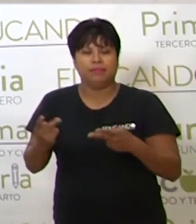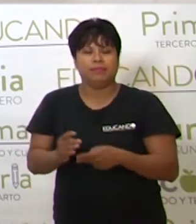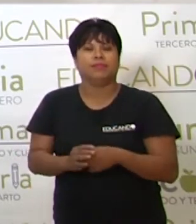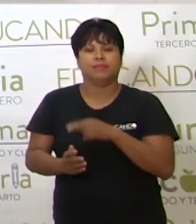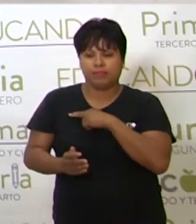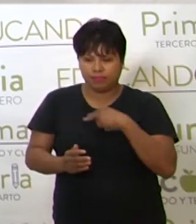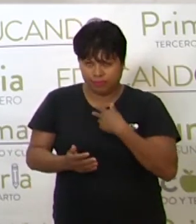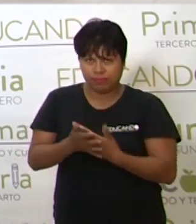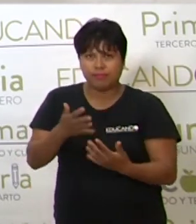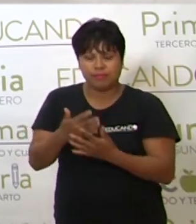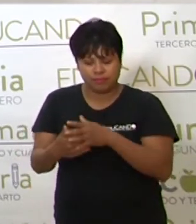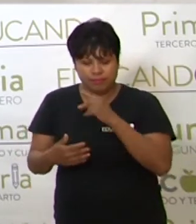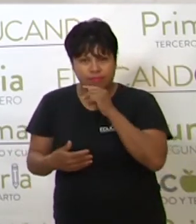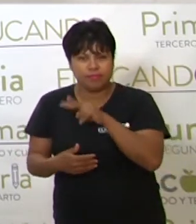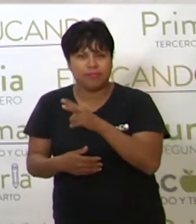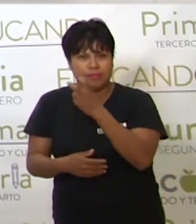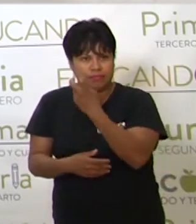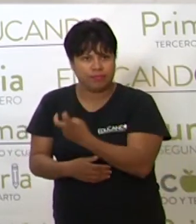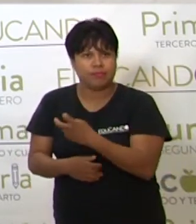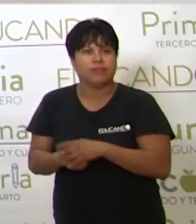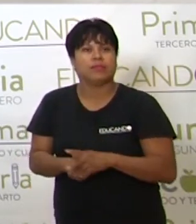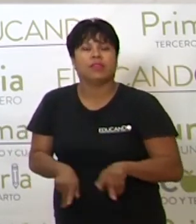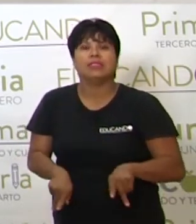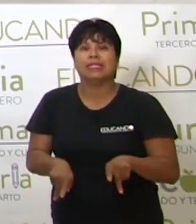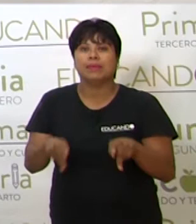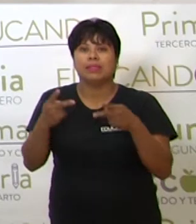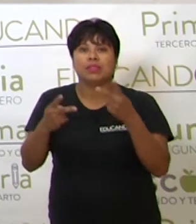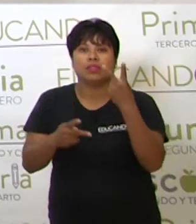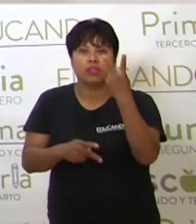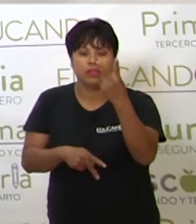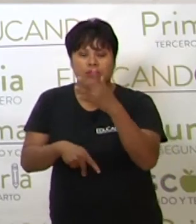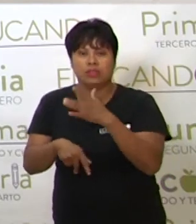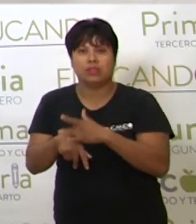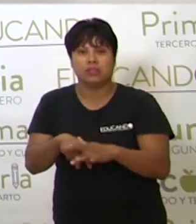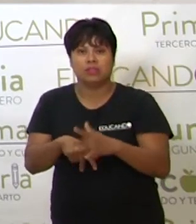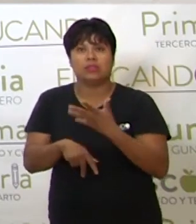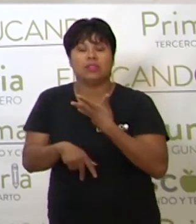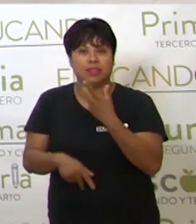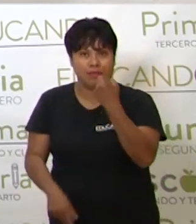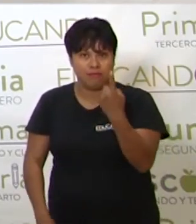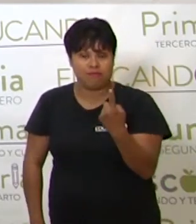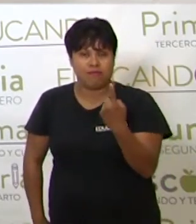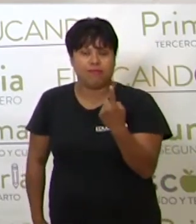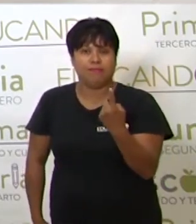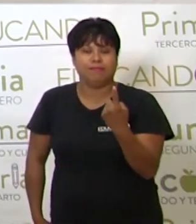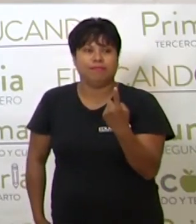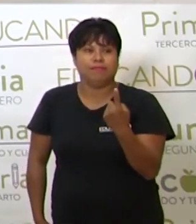representarlo también con con esto está vendiendo dos quesos aquí viene uno